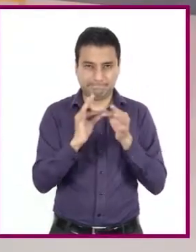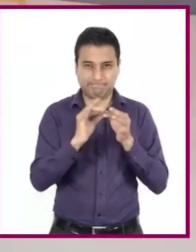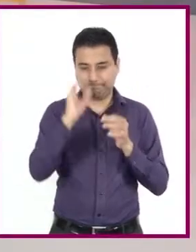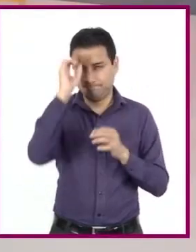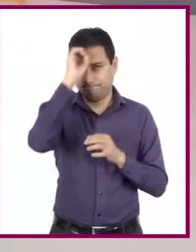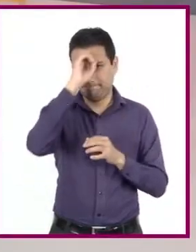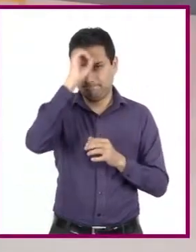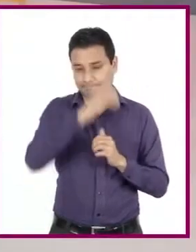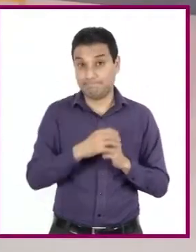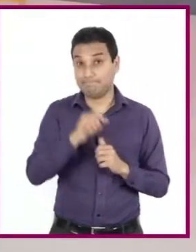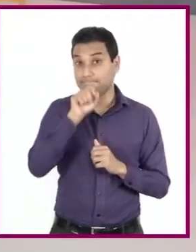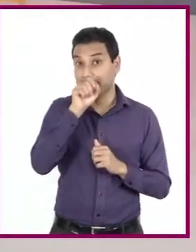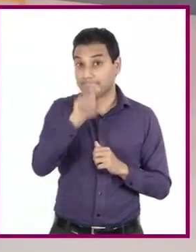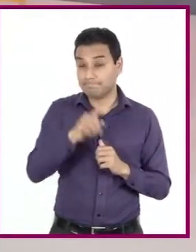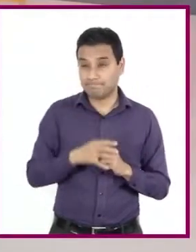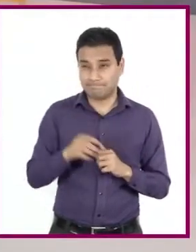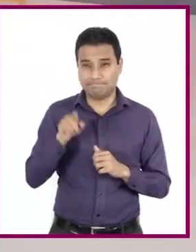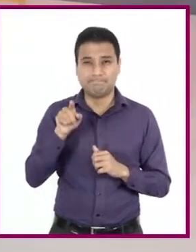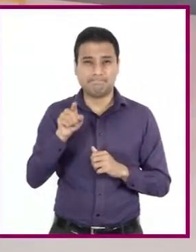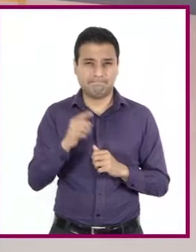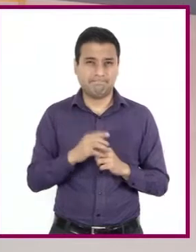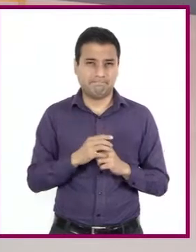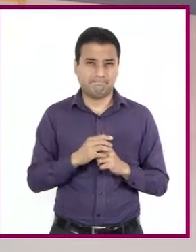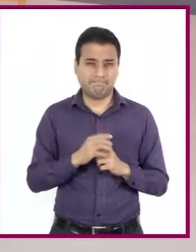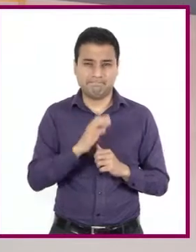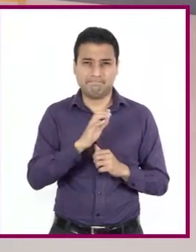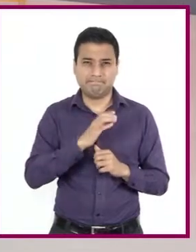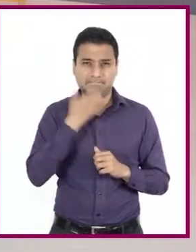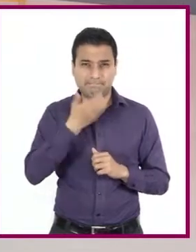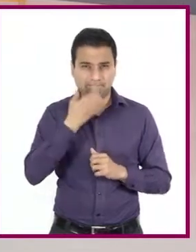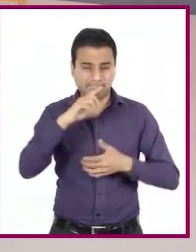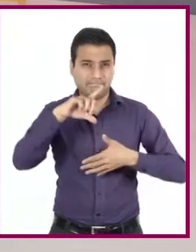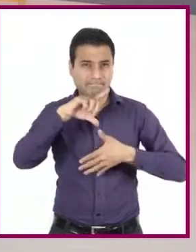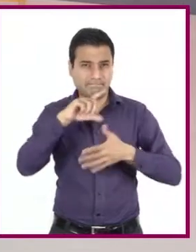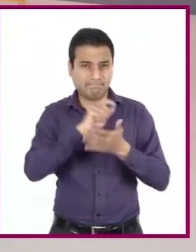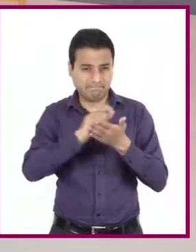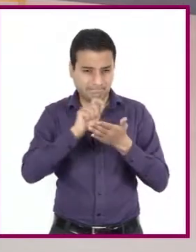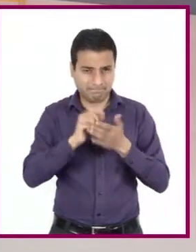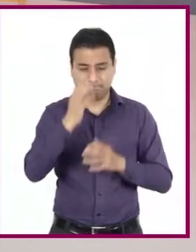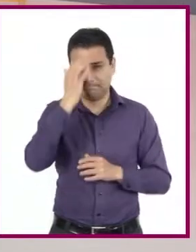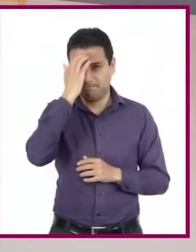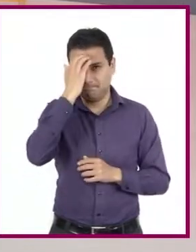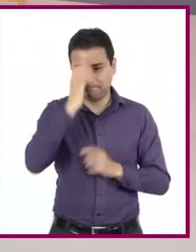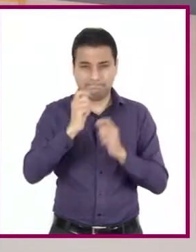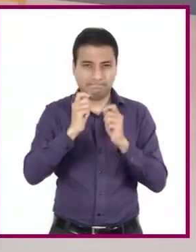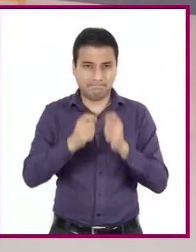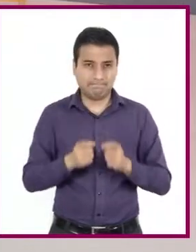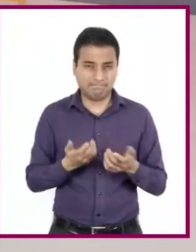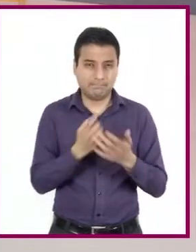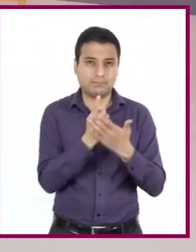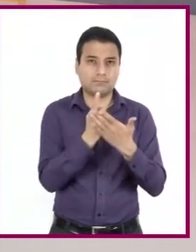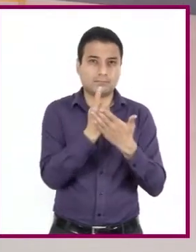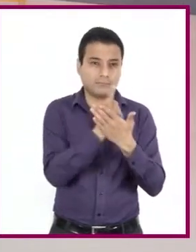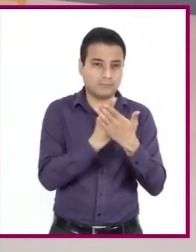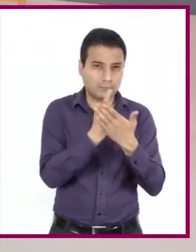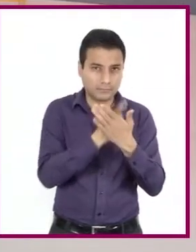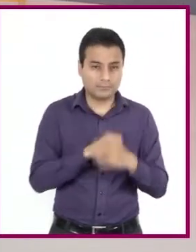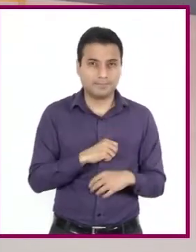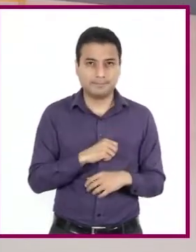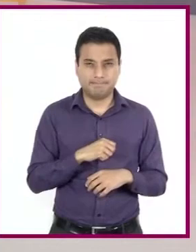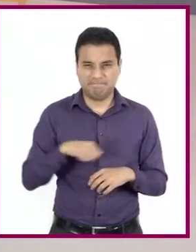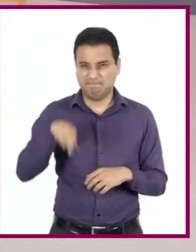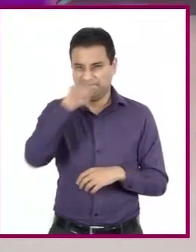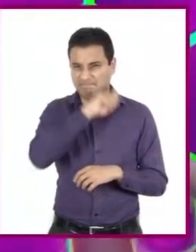También se especializa en las expresiones latinoamericanas de la cultura escrita y visual y las relaciones entre diseño gráfico, Pongan